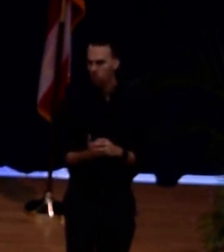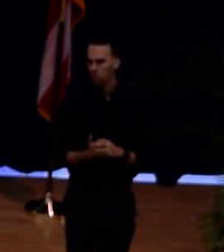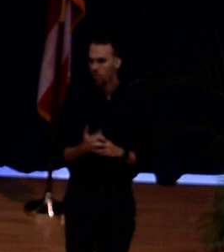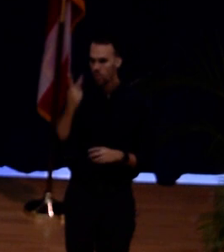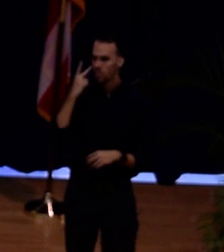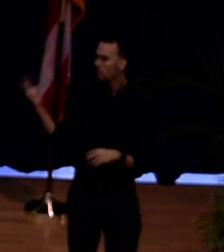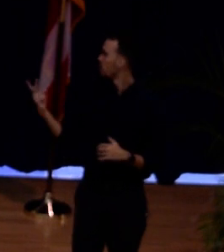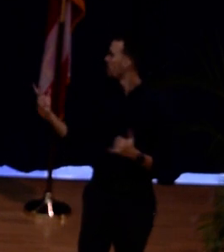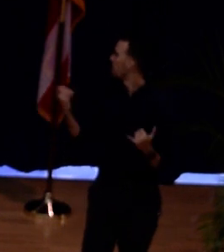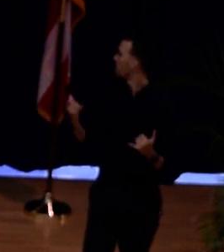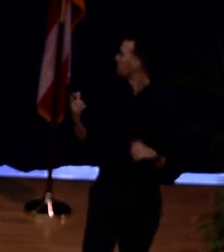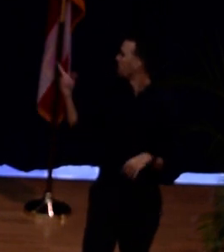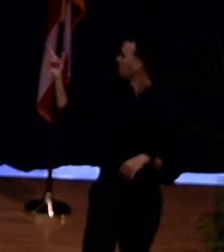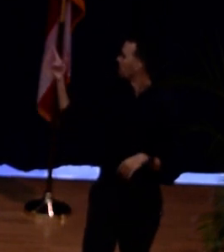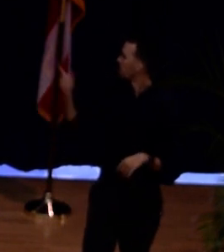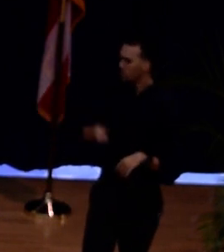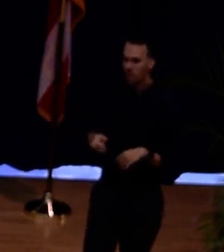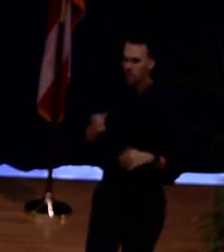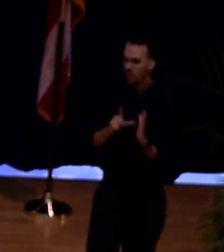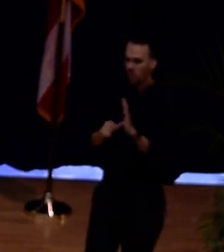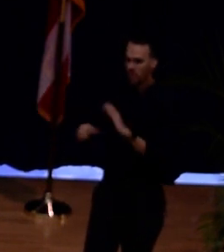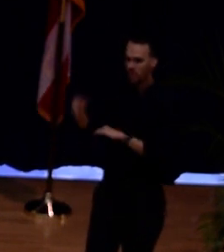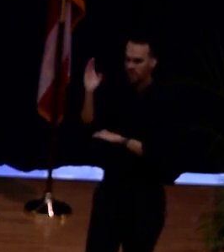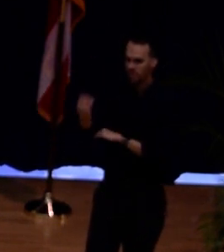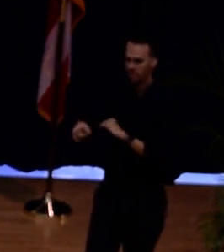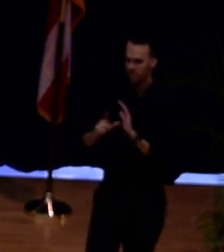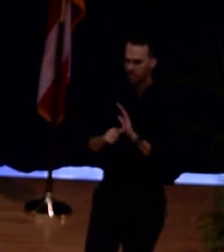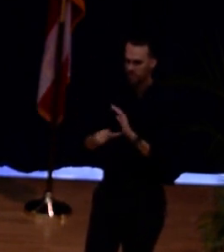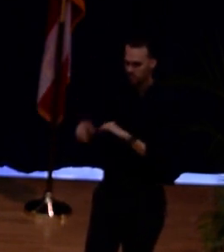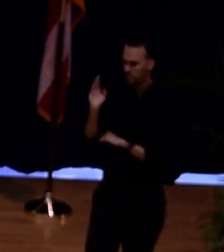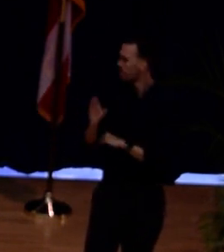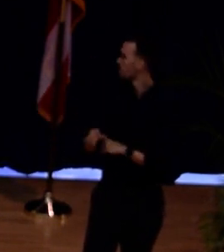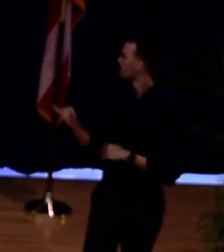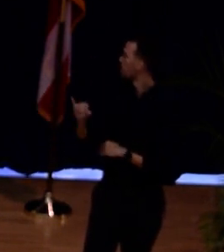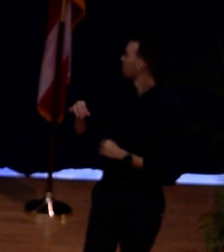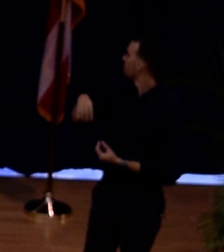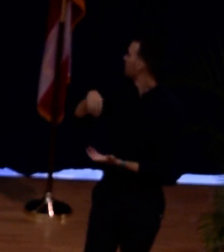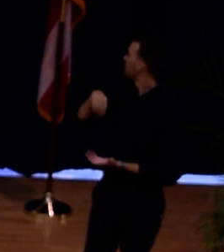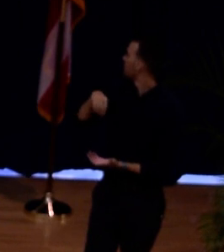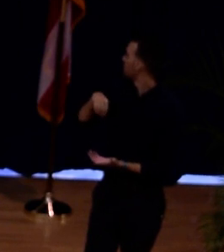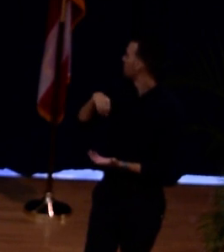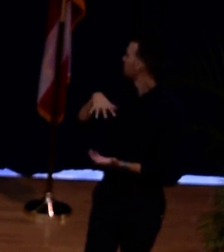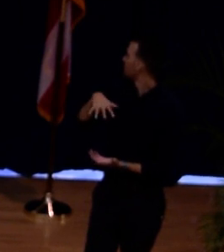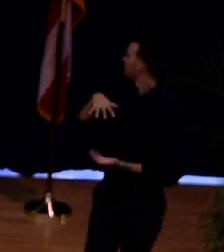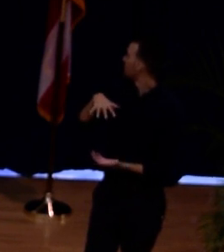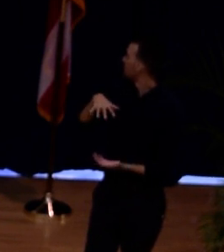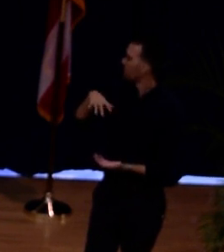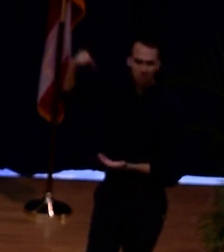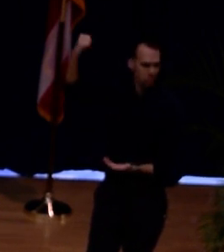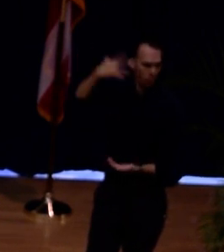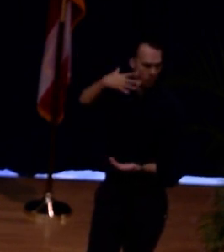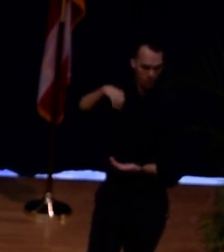Vemos aquí, de hecho, a Juan, que ahorita va a hablar, y una de las lámparas que está a la derecha arriba que estuvimos repartiendo luego de María.